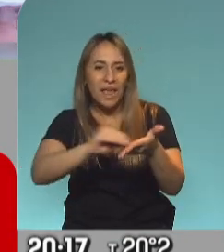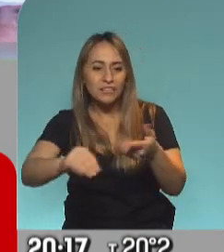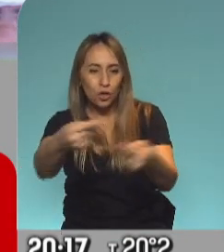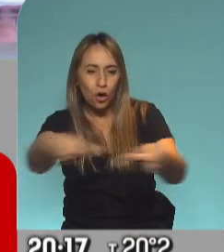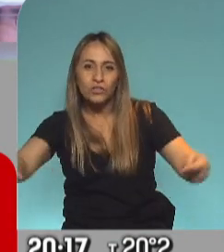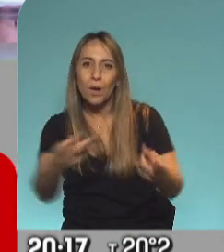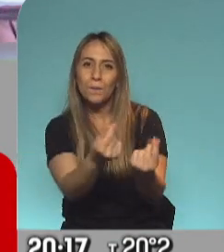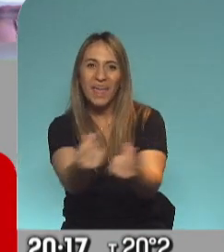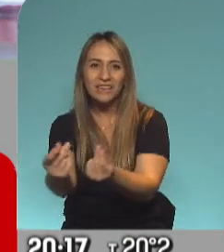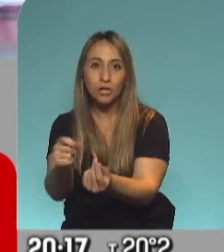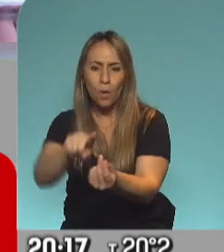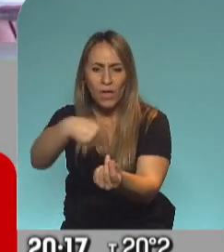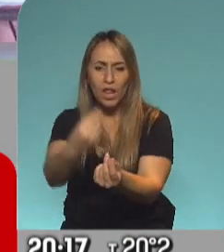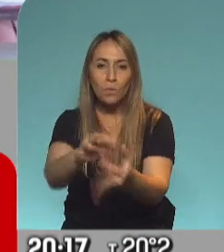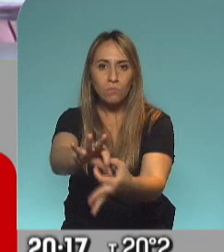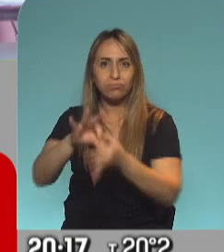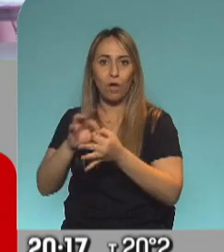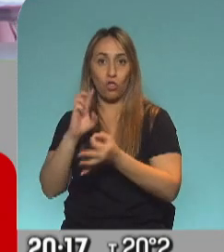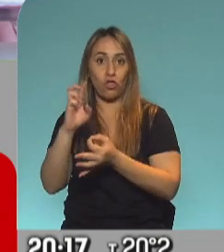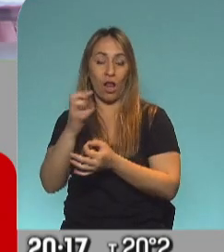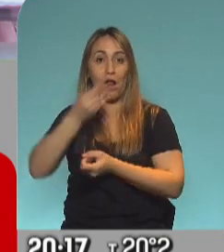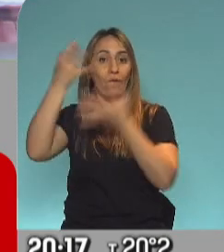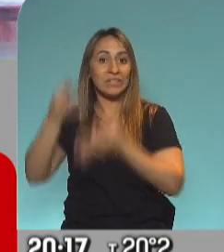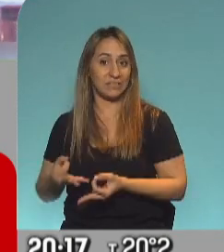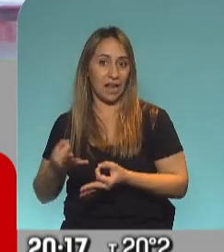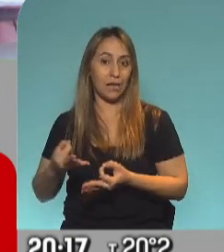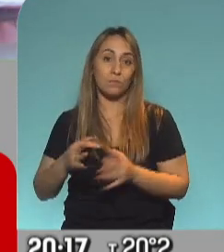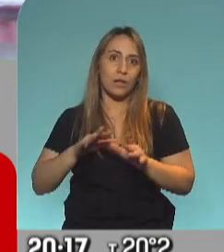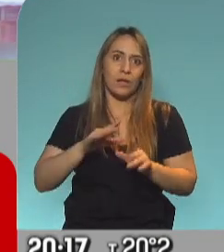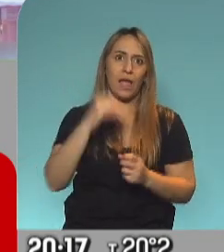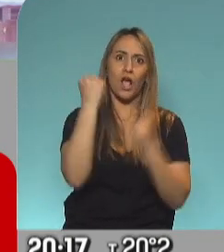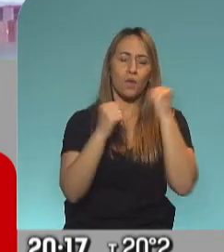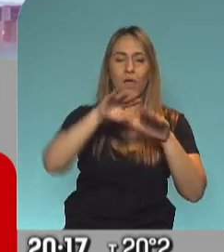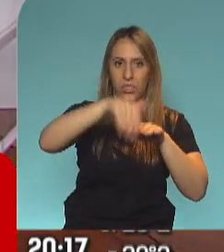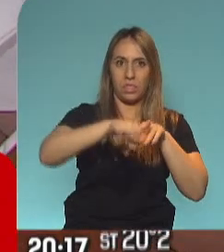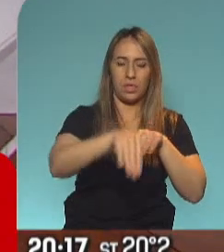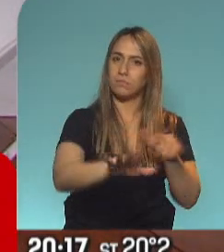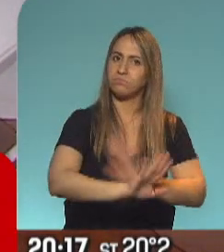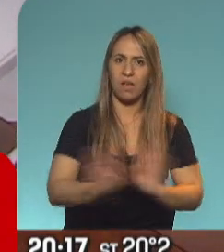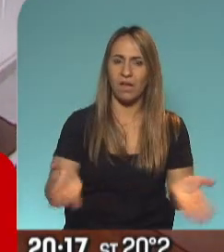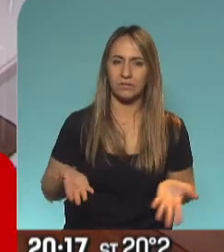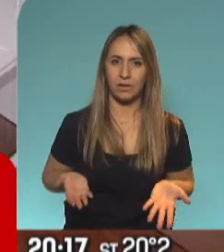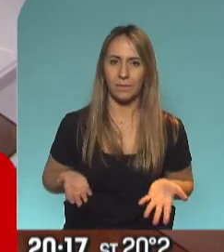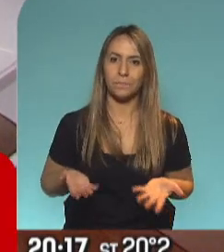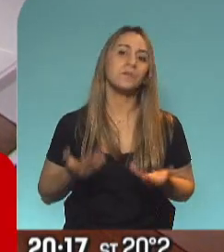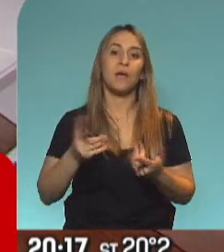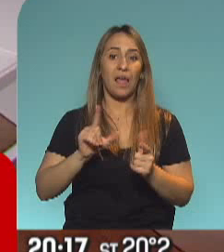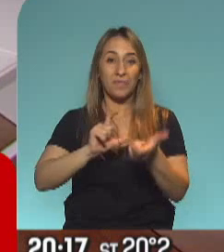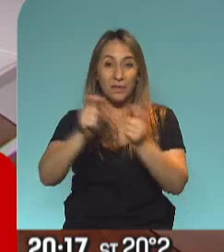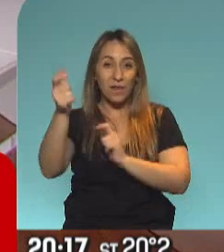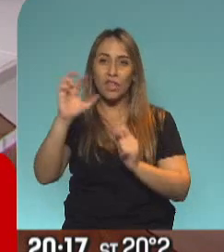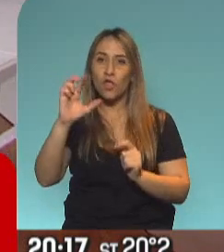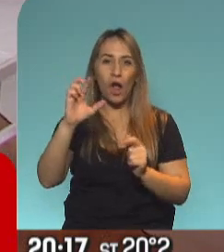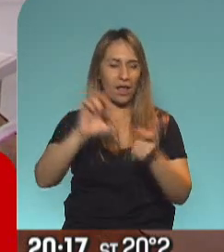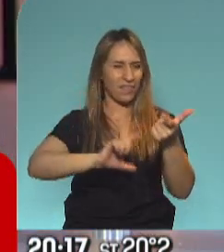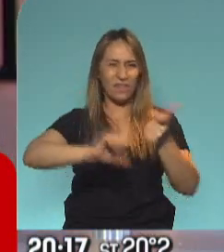esto es a título personal también cierta desestabilización política no entonces para evitar estas cosas para reducir esta brecha y que también impacte